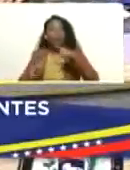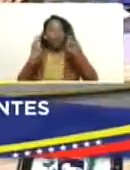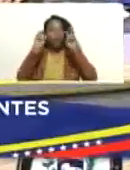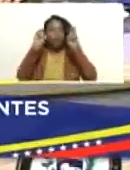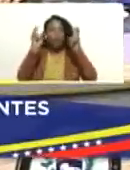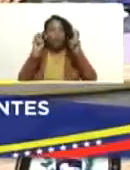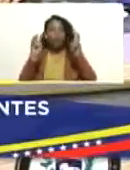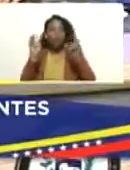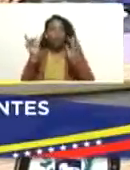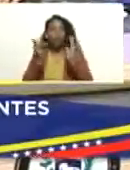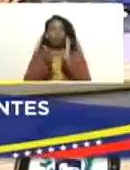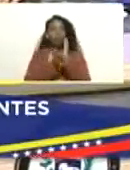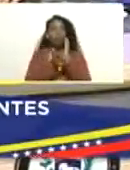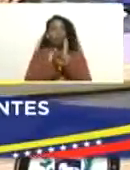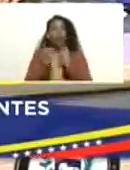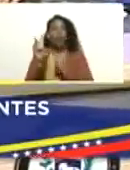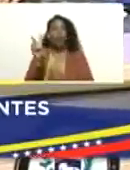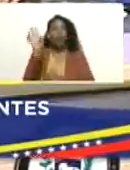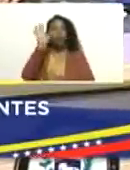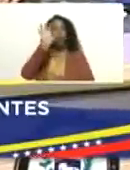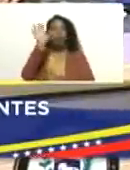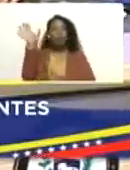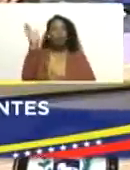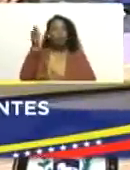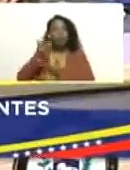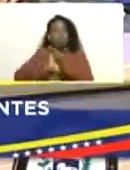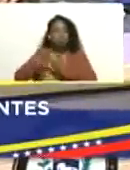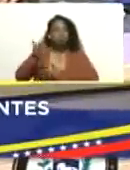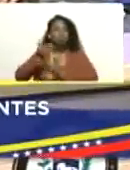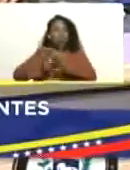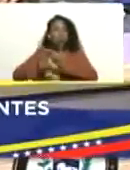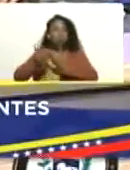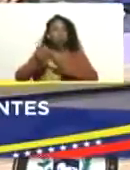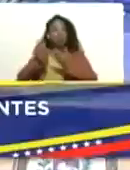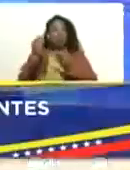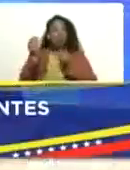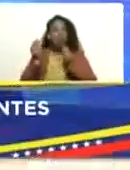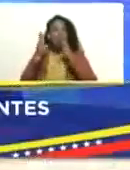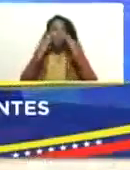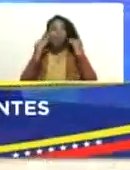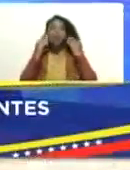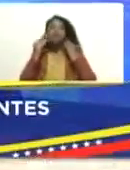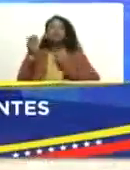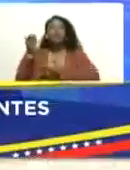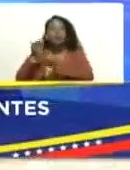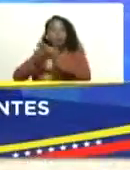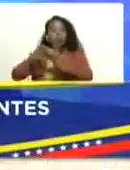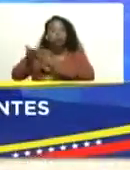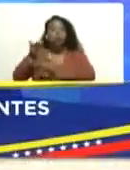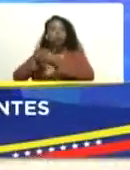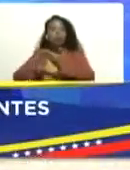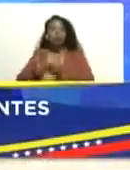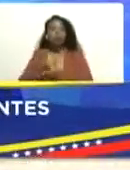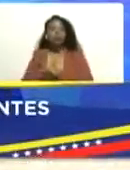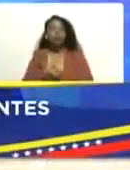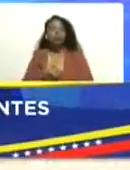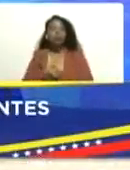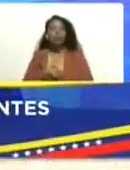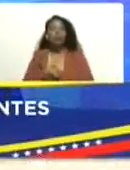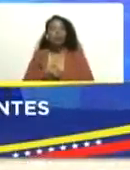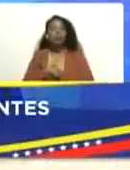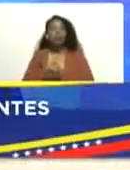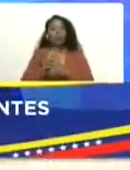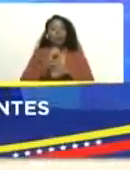y tecnología, entre los dos países hay cooperación que en todos los campos ya hemos conversado, y esperamos que